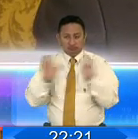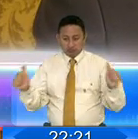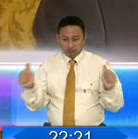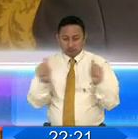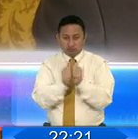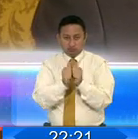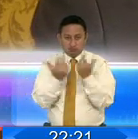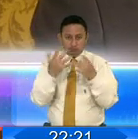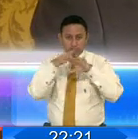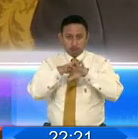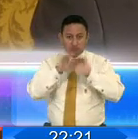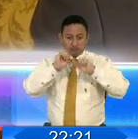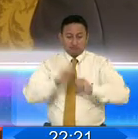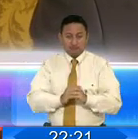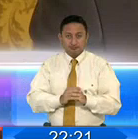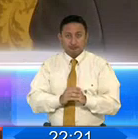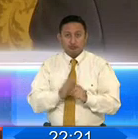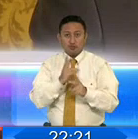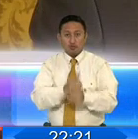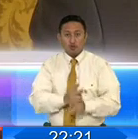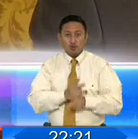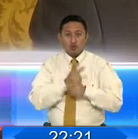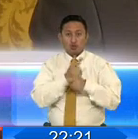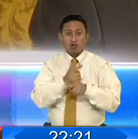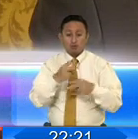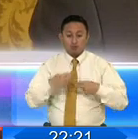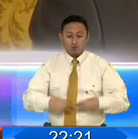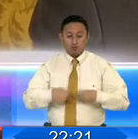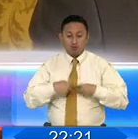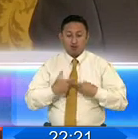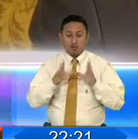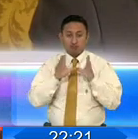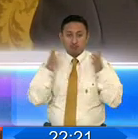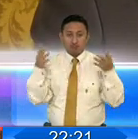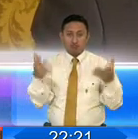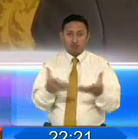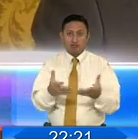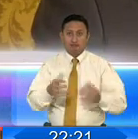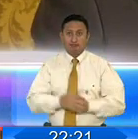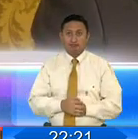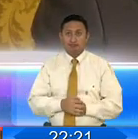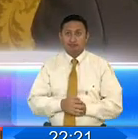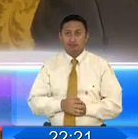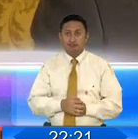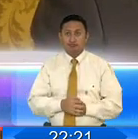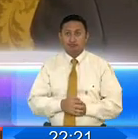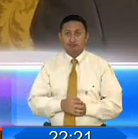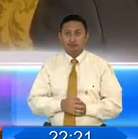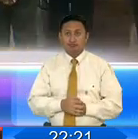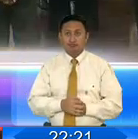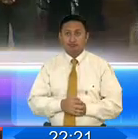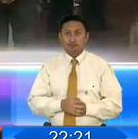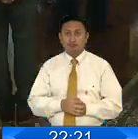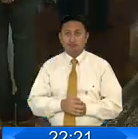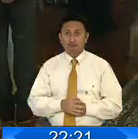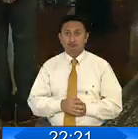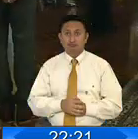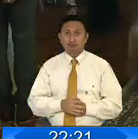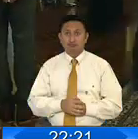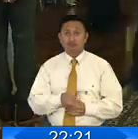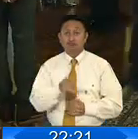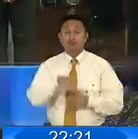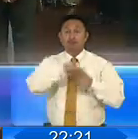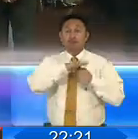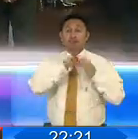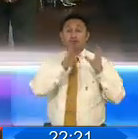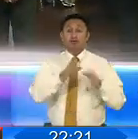mancomunadamente en la preservación de la vida en el planeta, nuestra única morada. En torno al tema, el embajador de